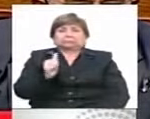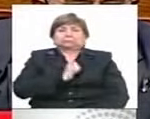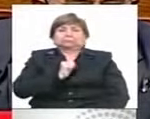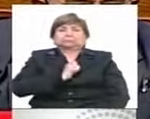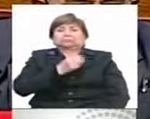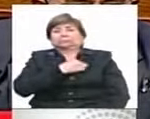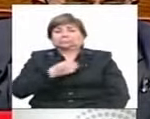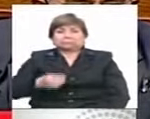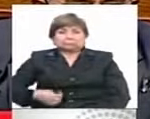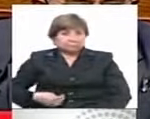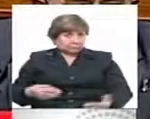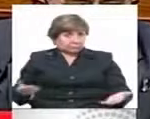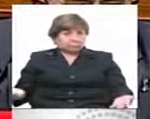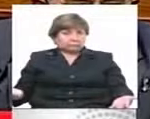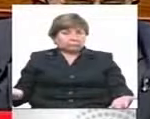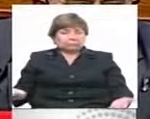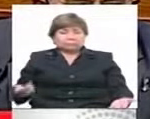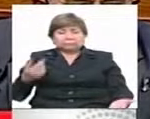ministro.